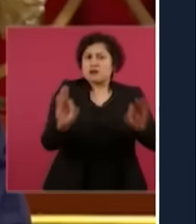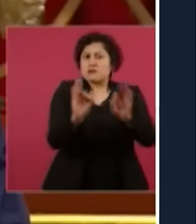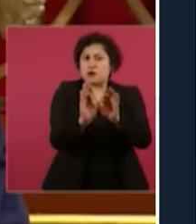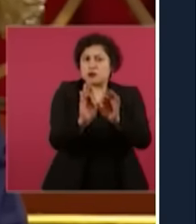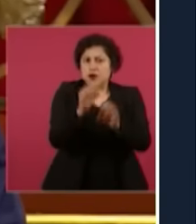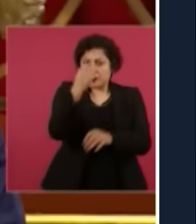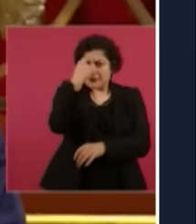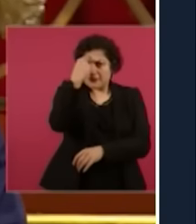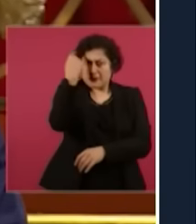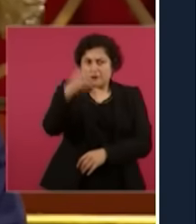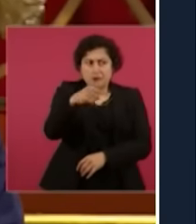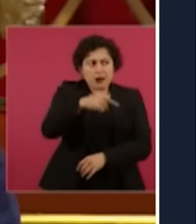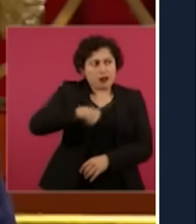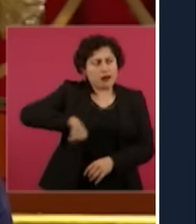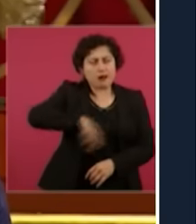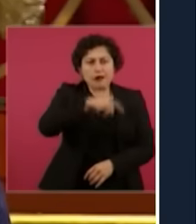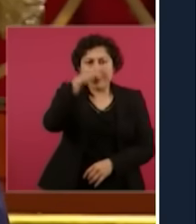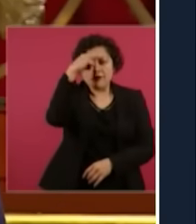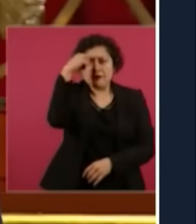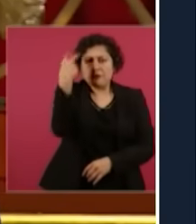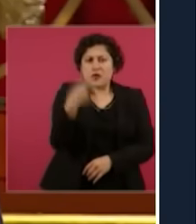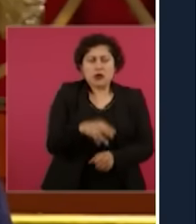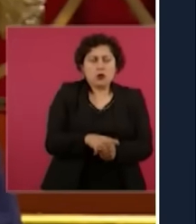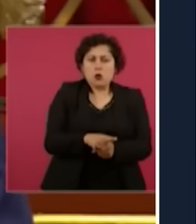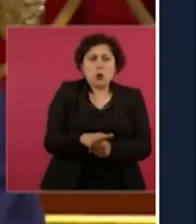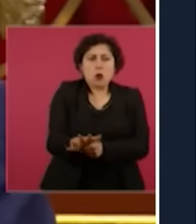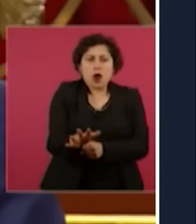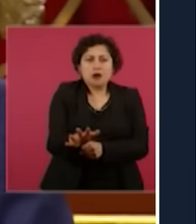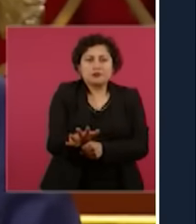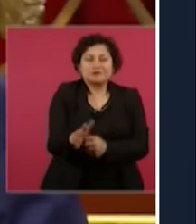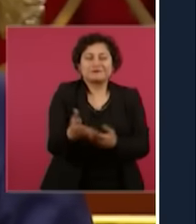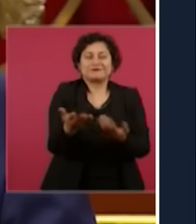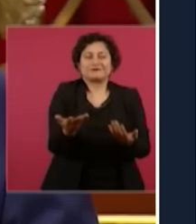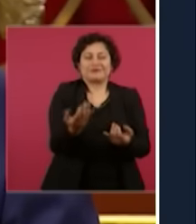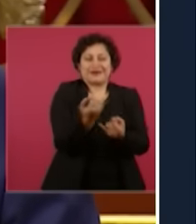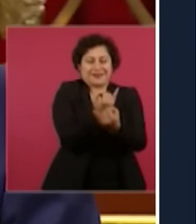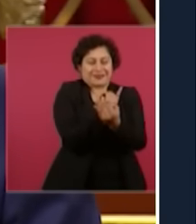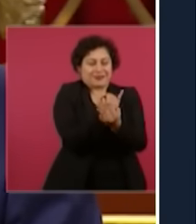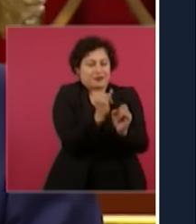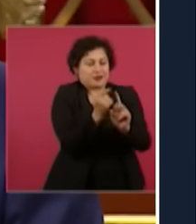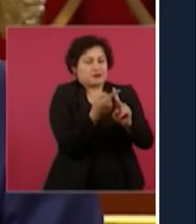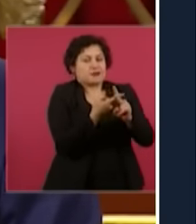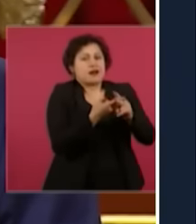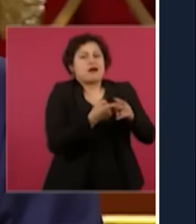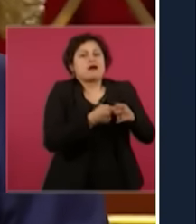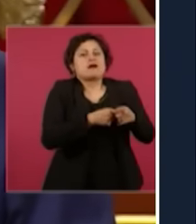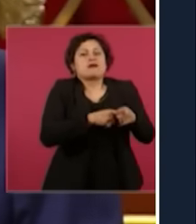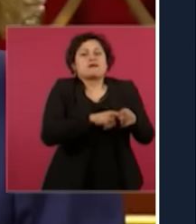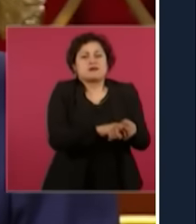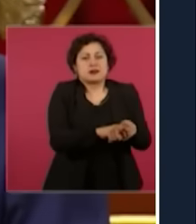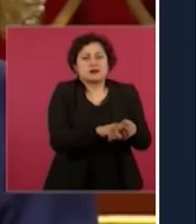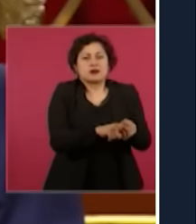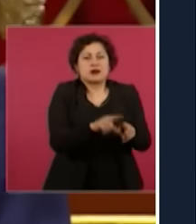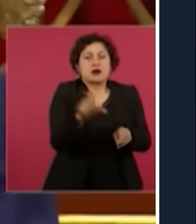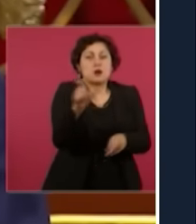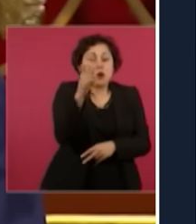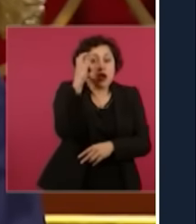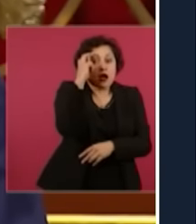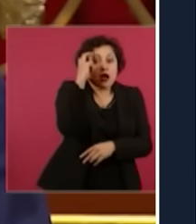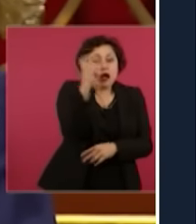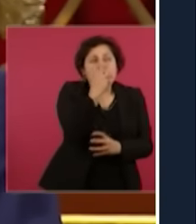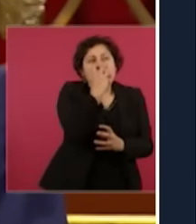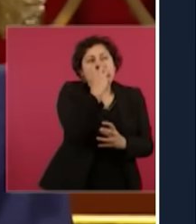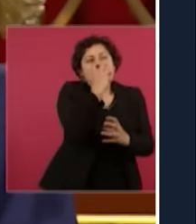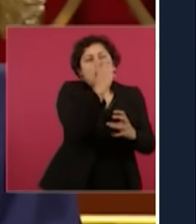los jueces magistrados y ministros obedecen intereses políticos o intereses particulares y la solución que plantean es politizar por